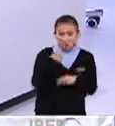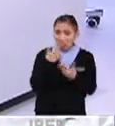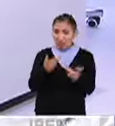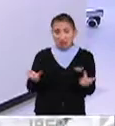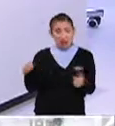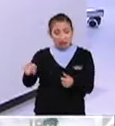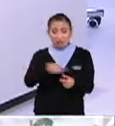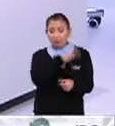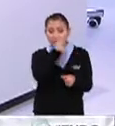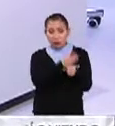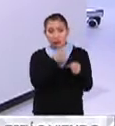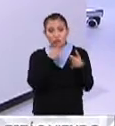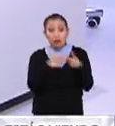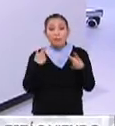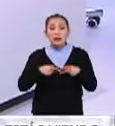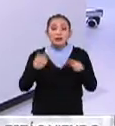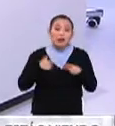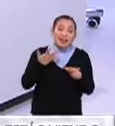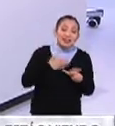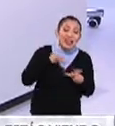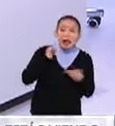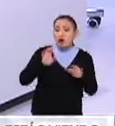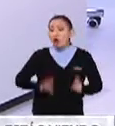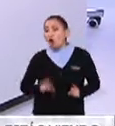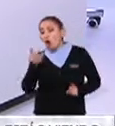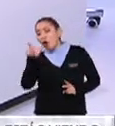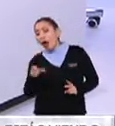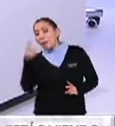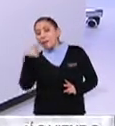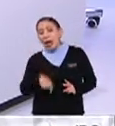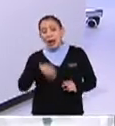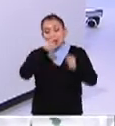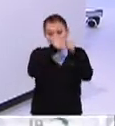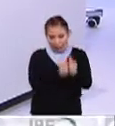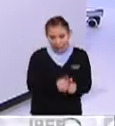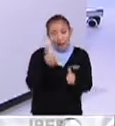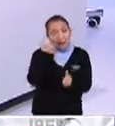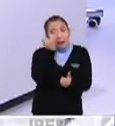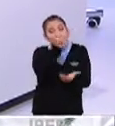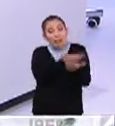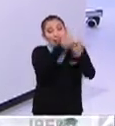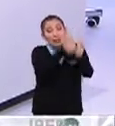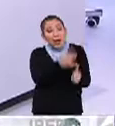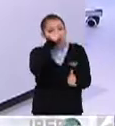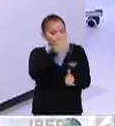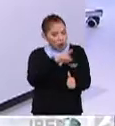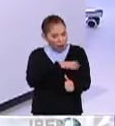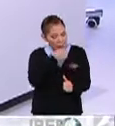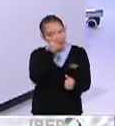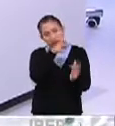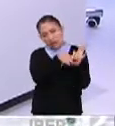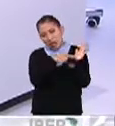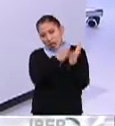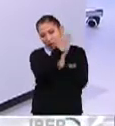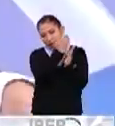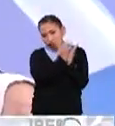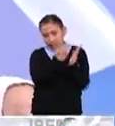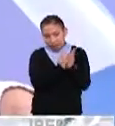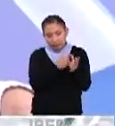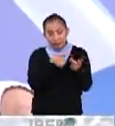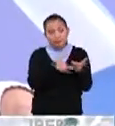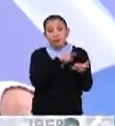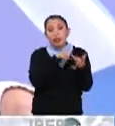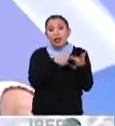caravana. Segundo, aquellos que tengan características para ser refugiado y quieran pedirlo en México, bueno, hay ahí una serie de disposiciones.